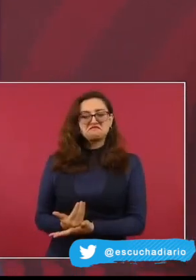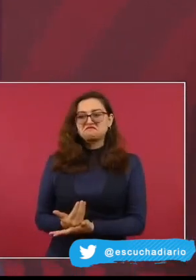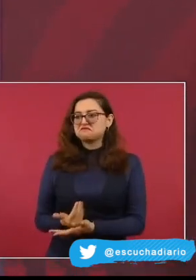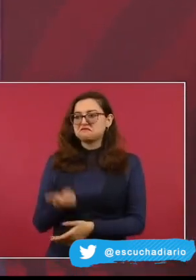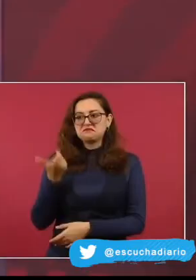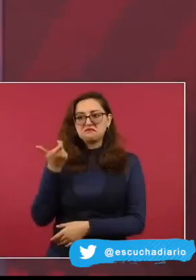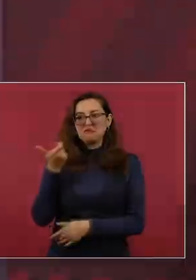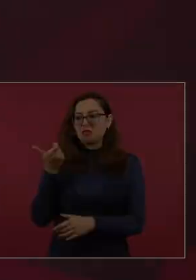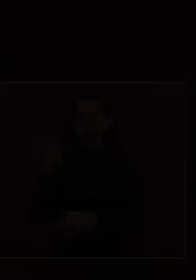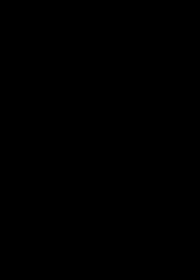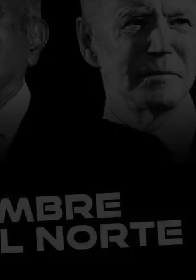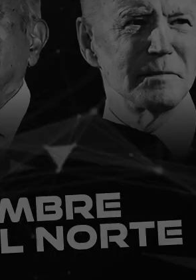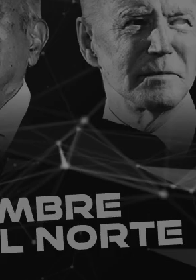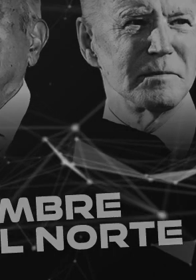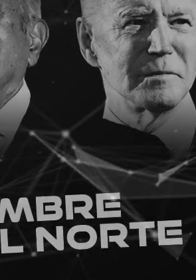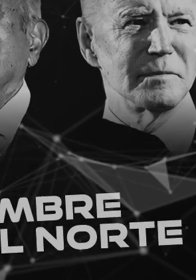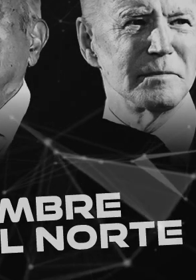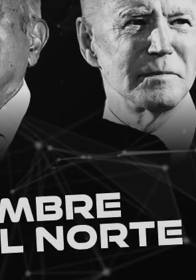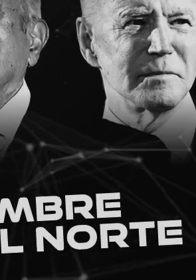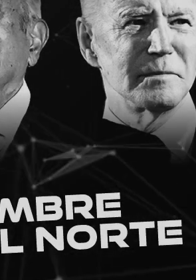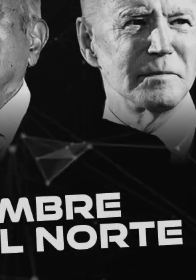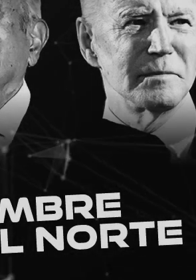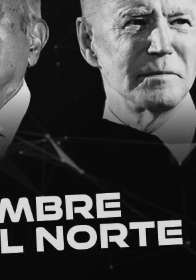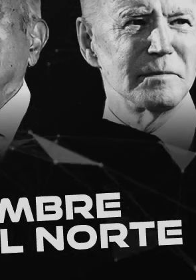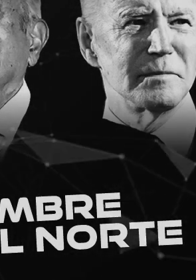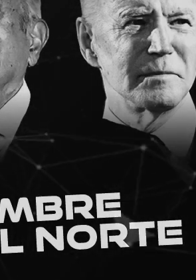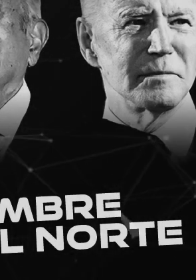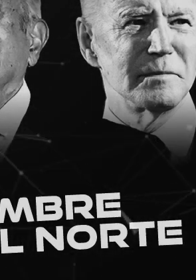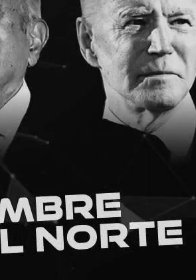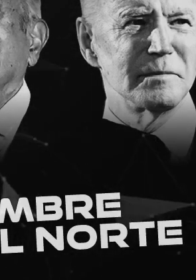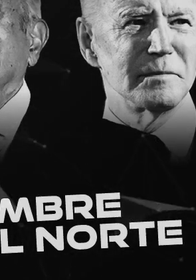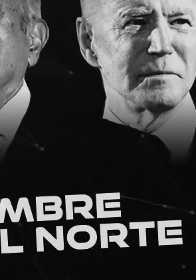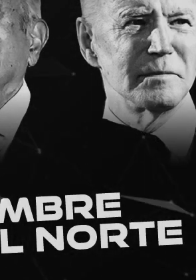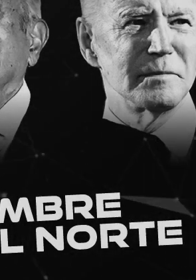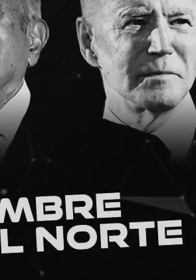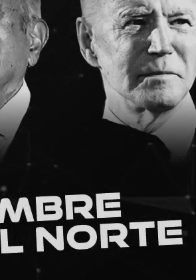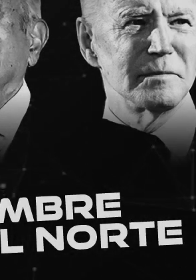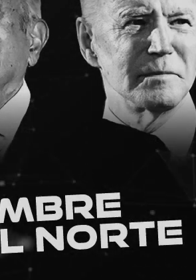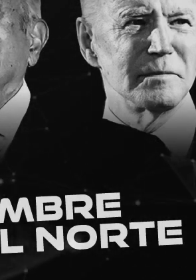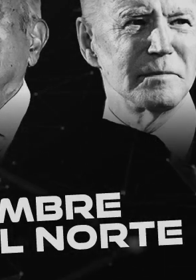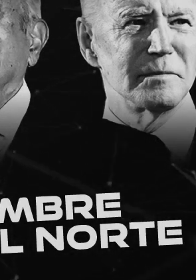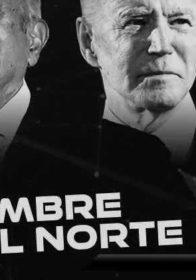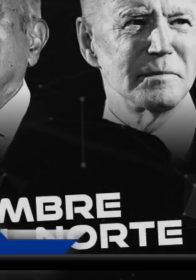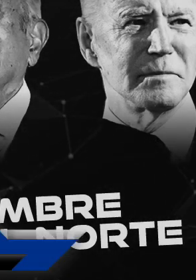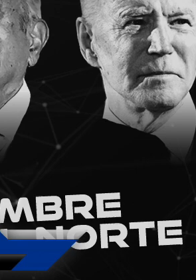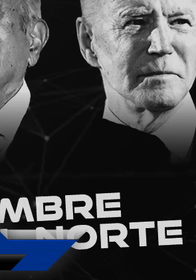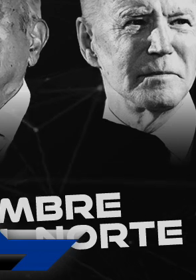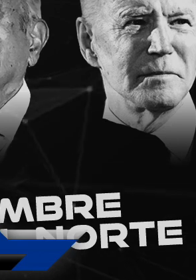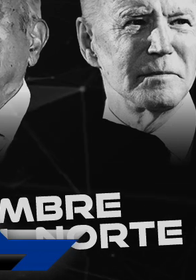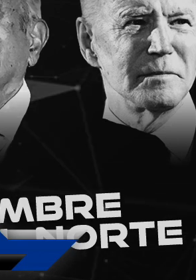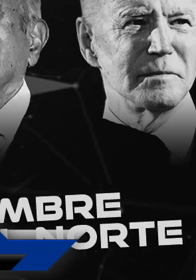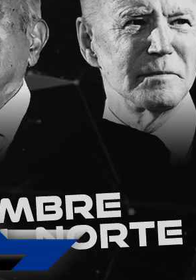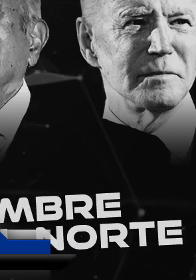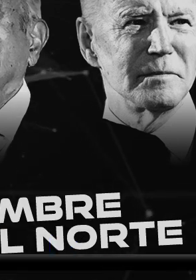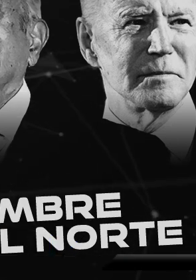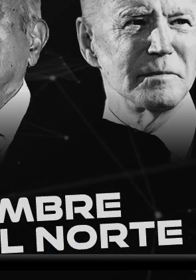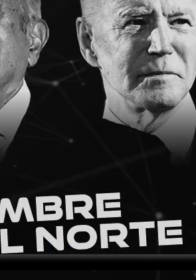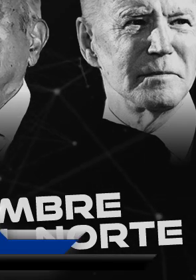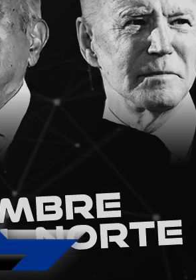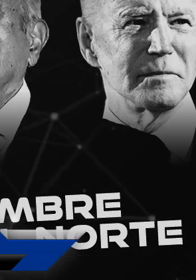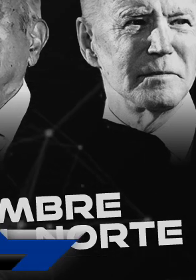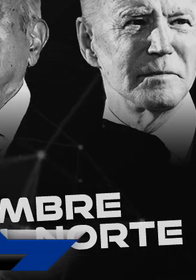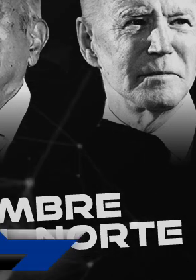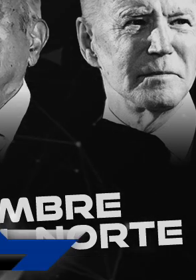ante esta situación ya estás informado No olvides darle like a este vídeo comparte y suscríbete